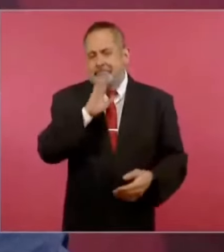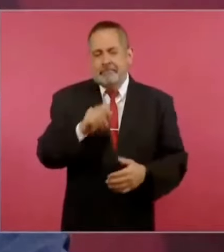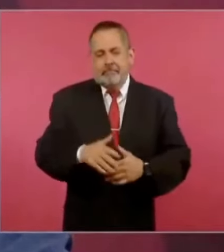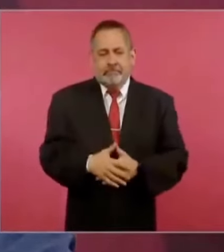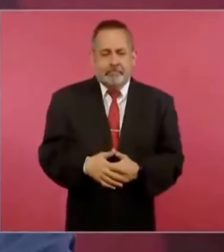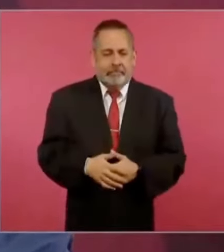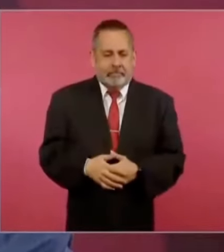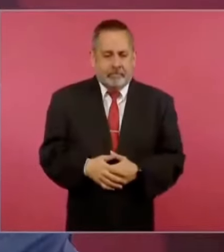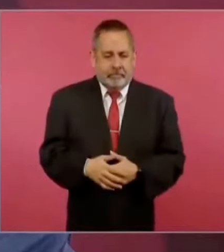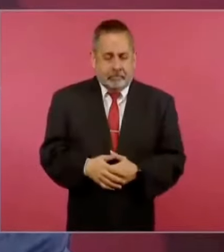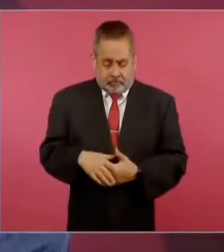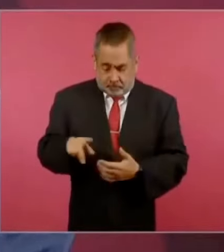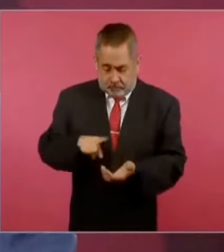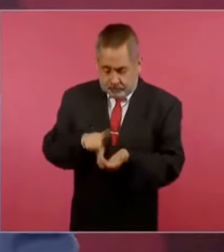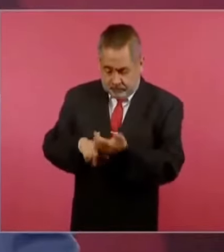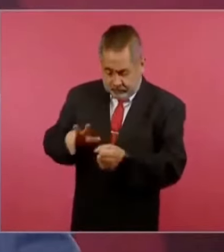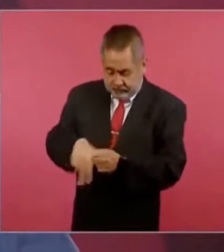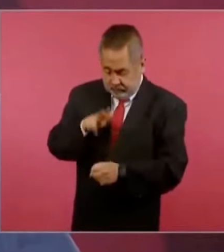natura no da.